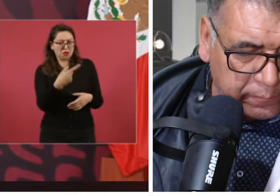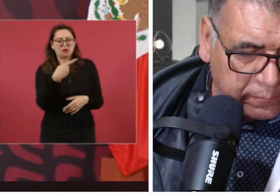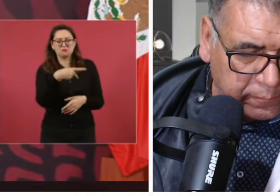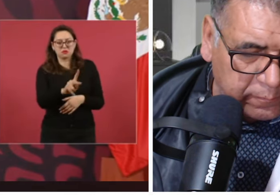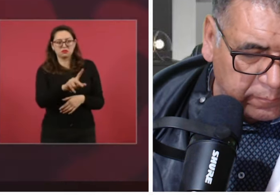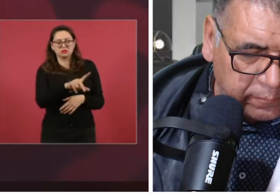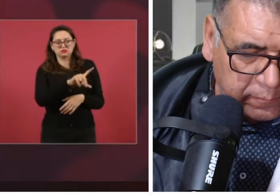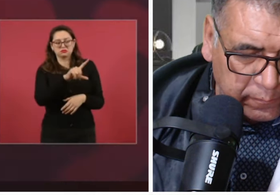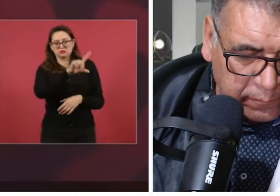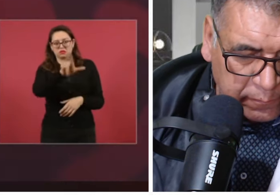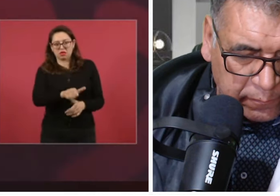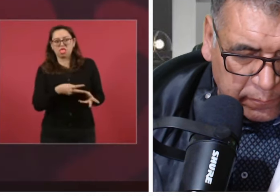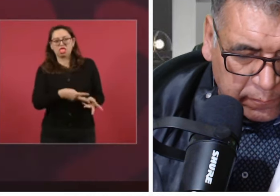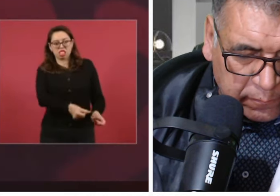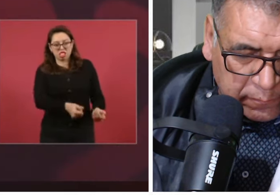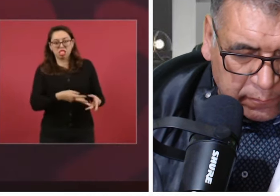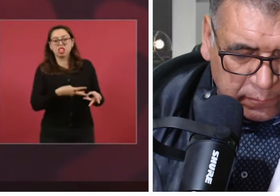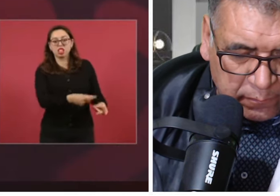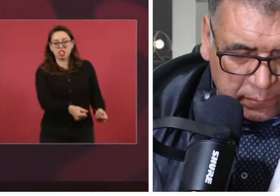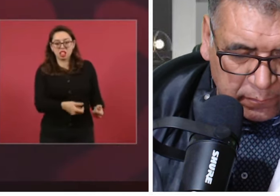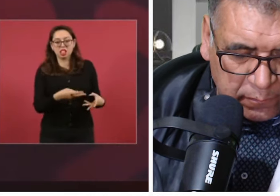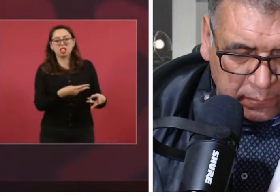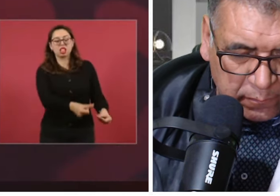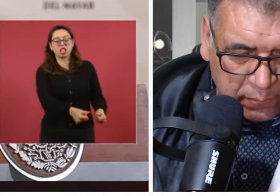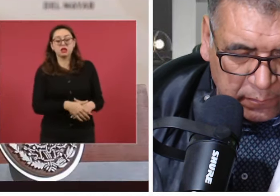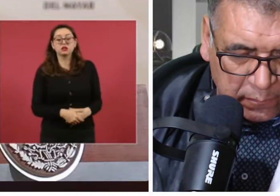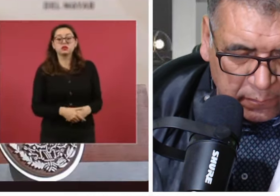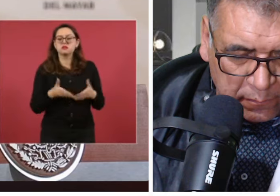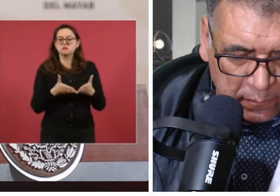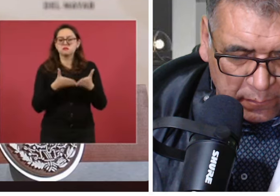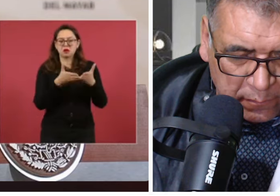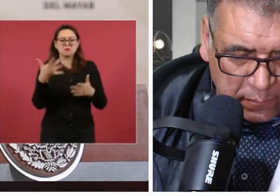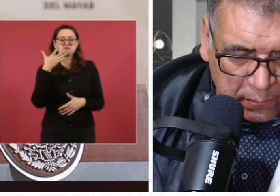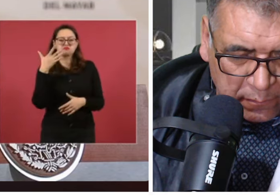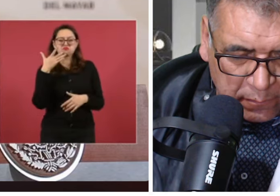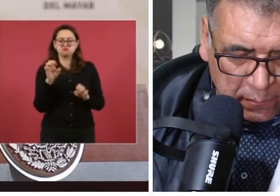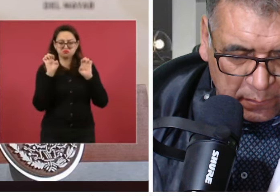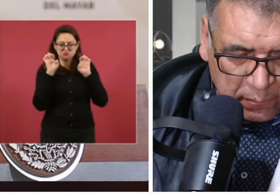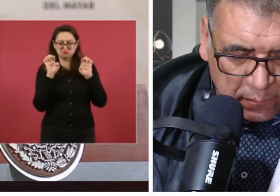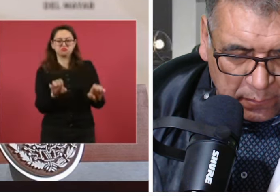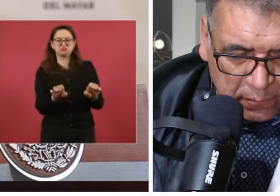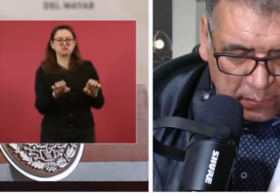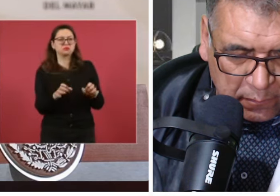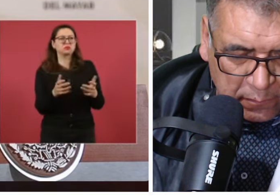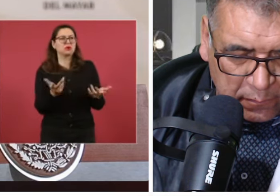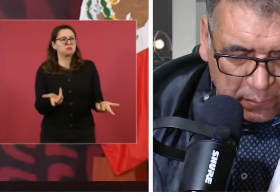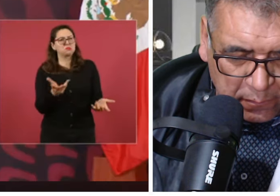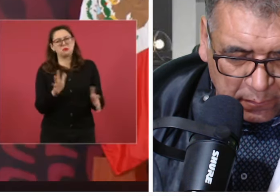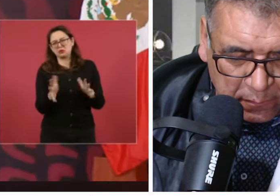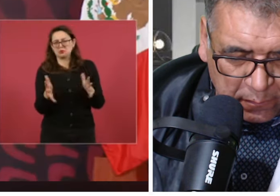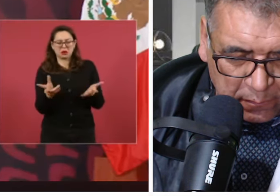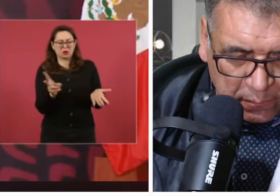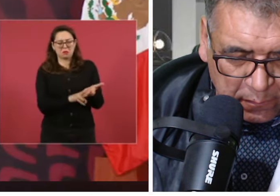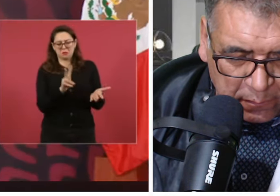mantenimiento. Un yate cuesta de lujo, de los que tienen algunos aquí en México,